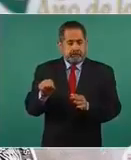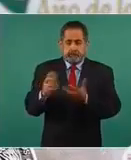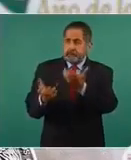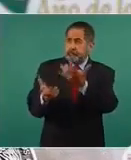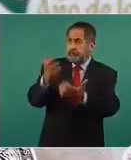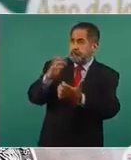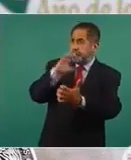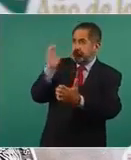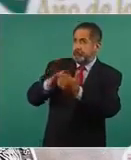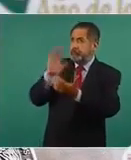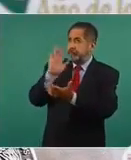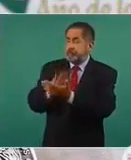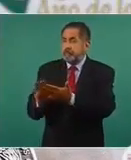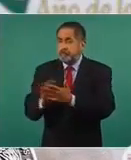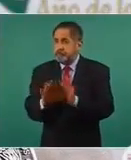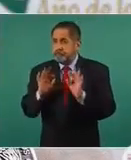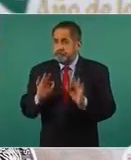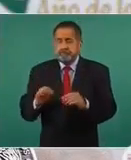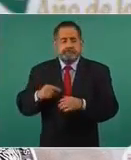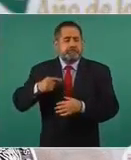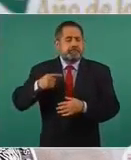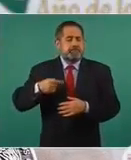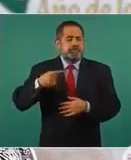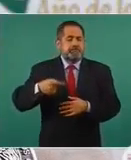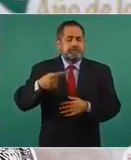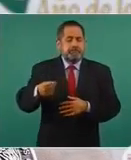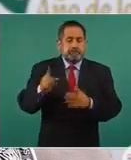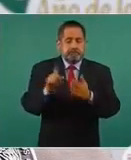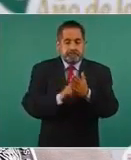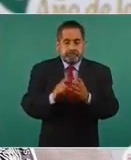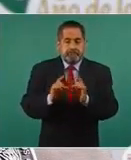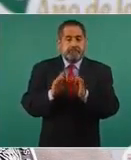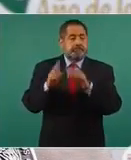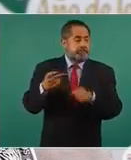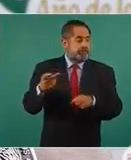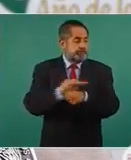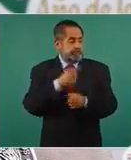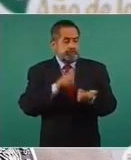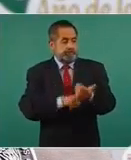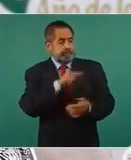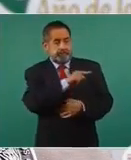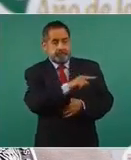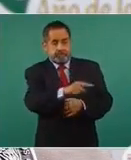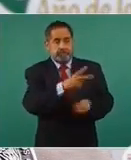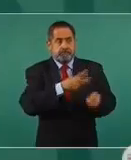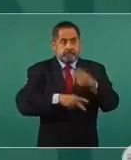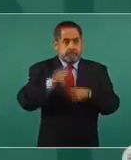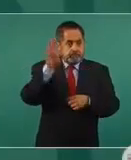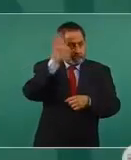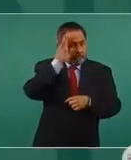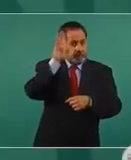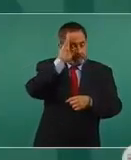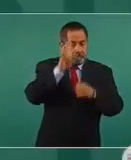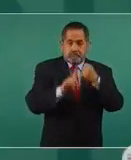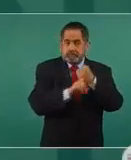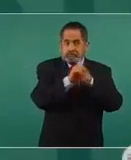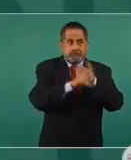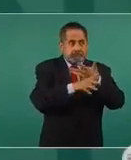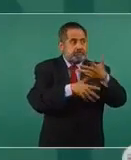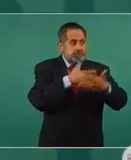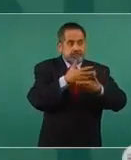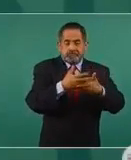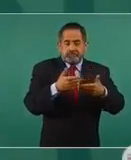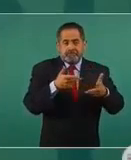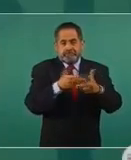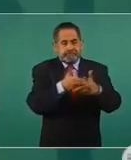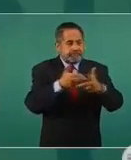el incendio, unos meses después, debido a la situación que iba en incremento la presencia